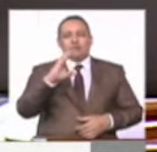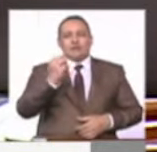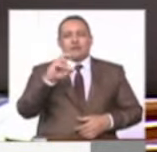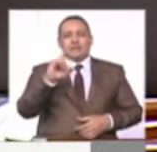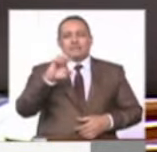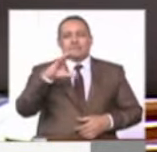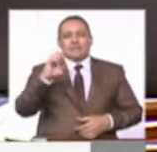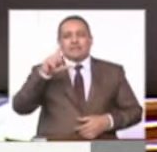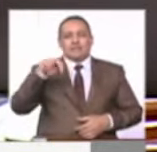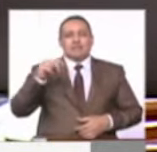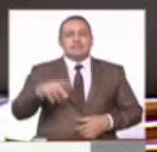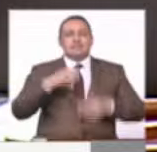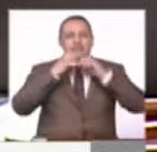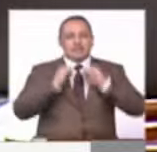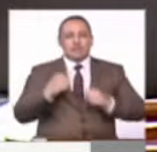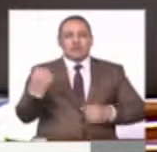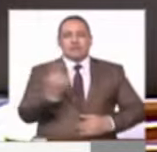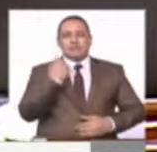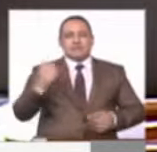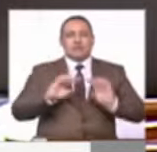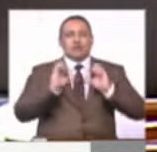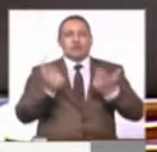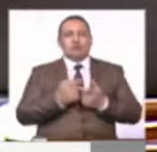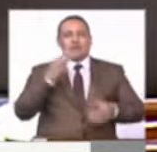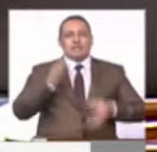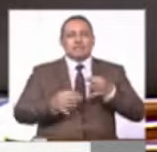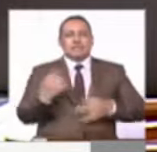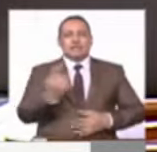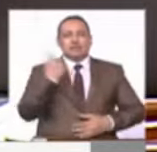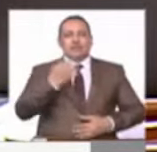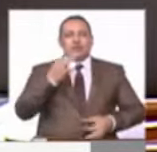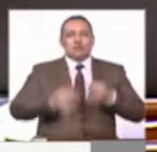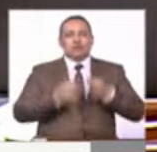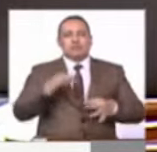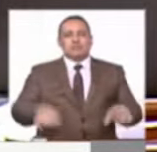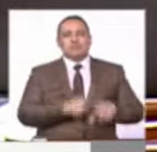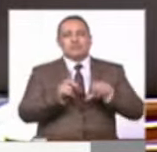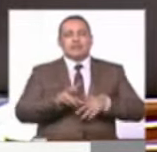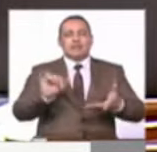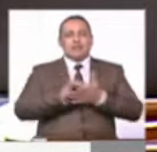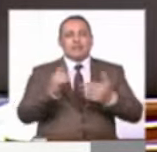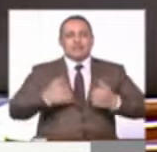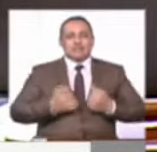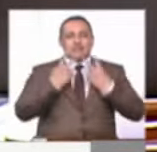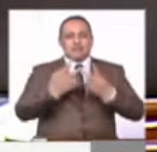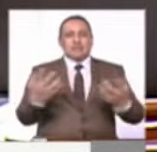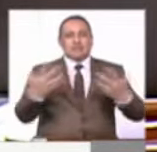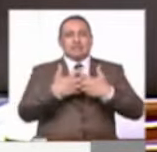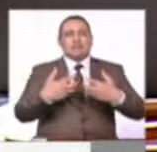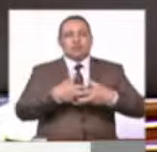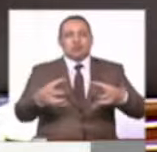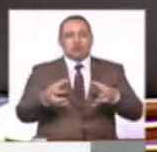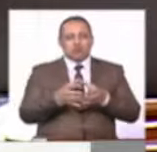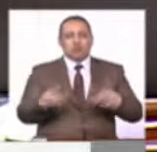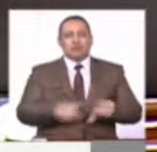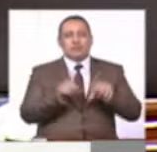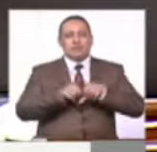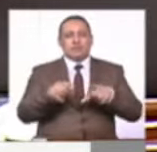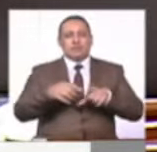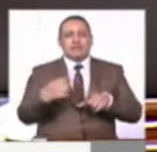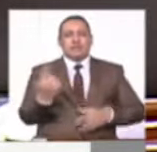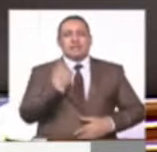actual secretario general de la junta Nacional de justicia en relación con los integrantes del pleno de dicha